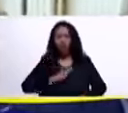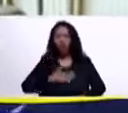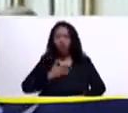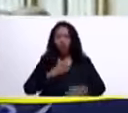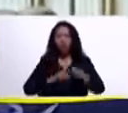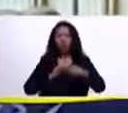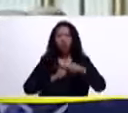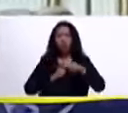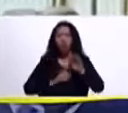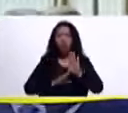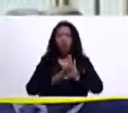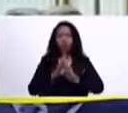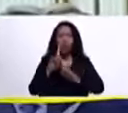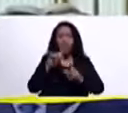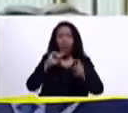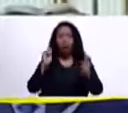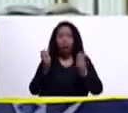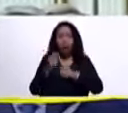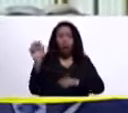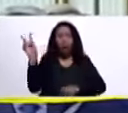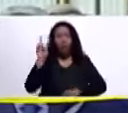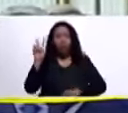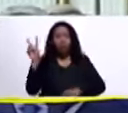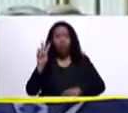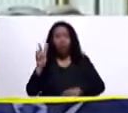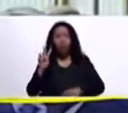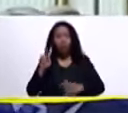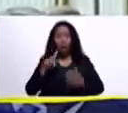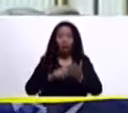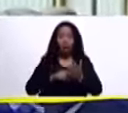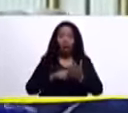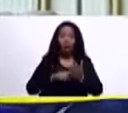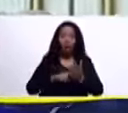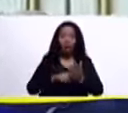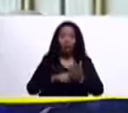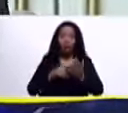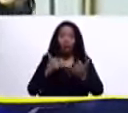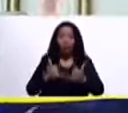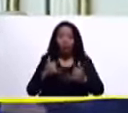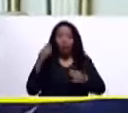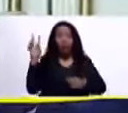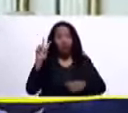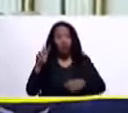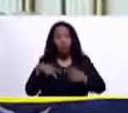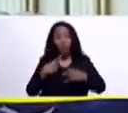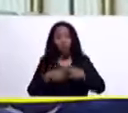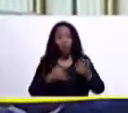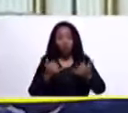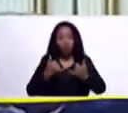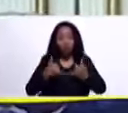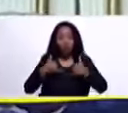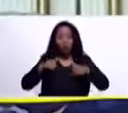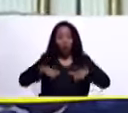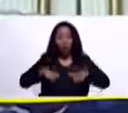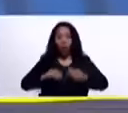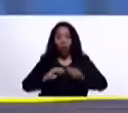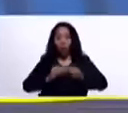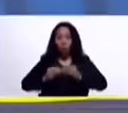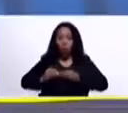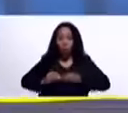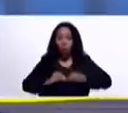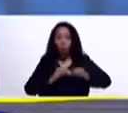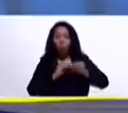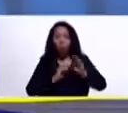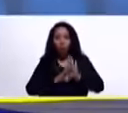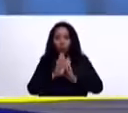usted ha dicho, de ese cambio de Venezuela, esa Venezuela rentista a la Venezuela productiva. Tenemos que ir caminando hacia allá, de la mano